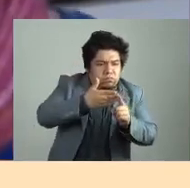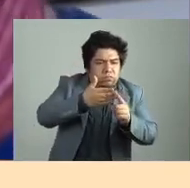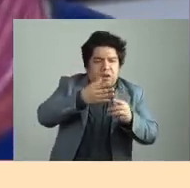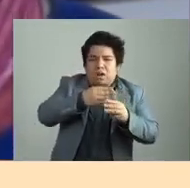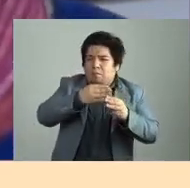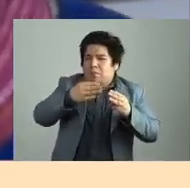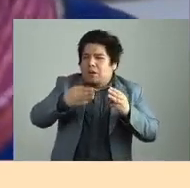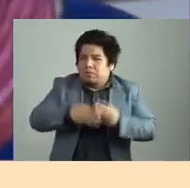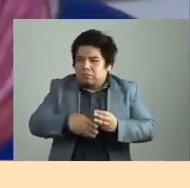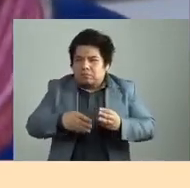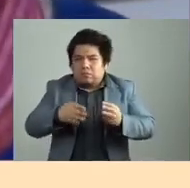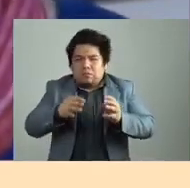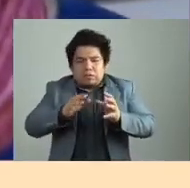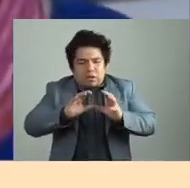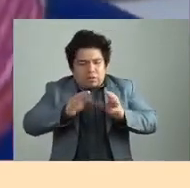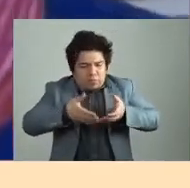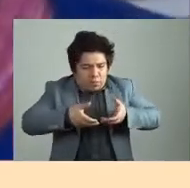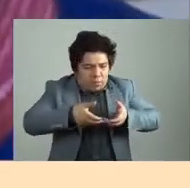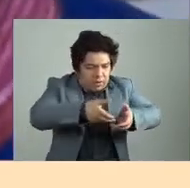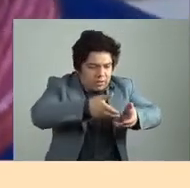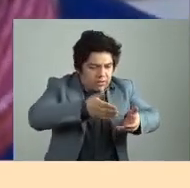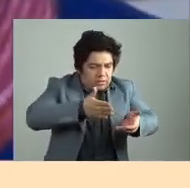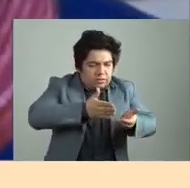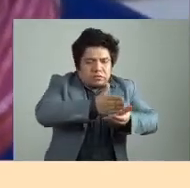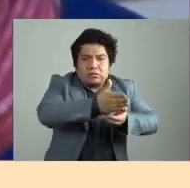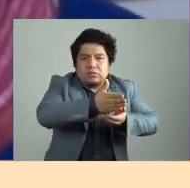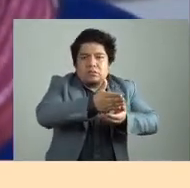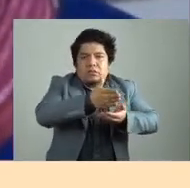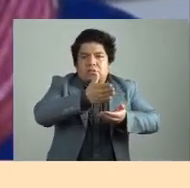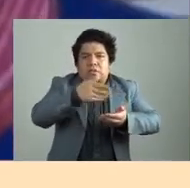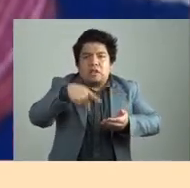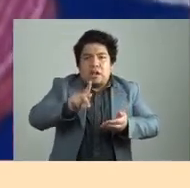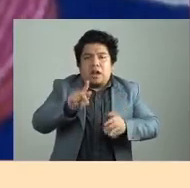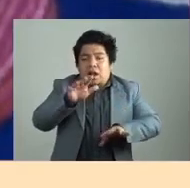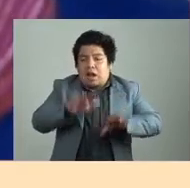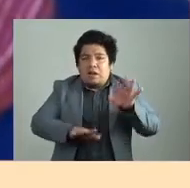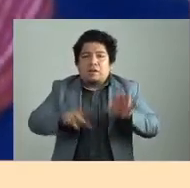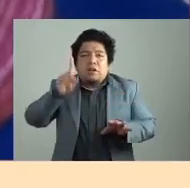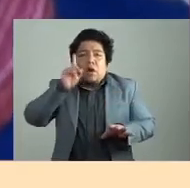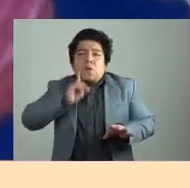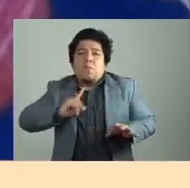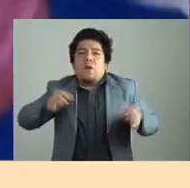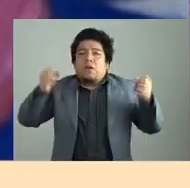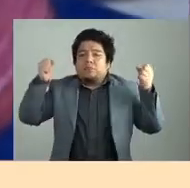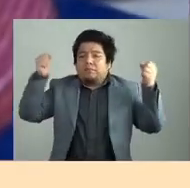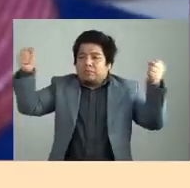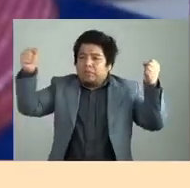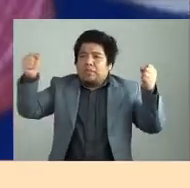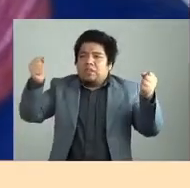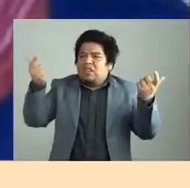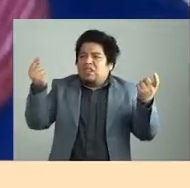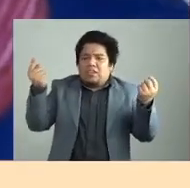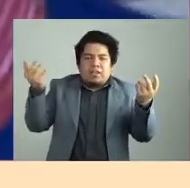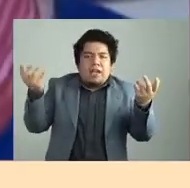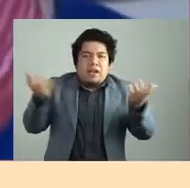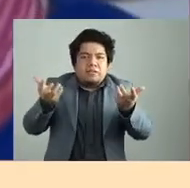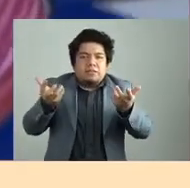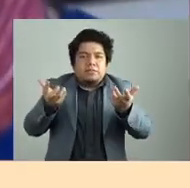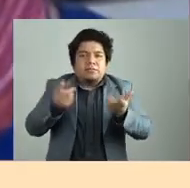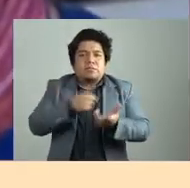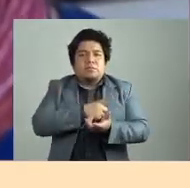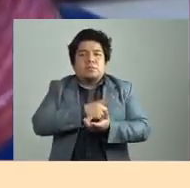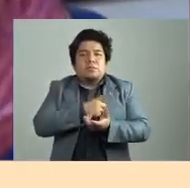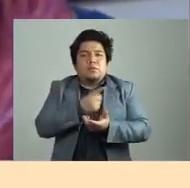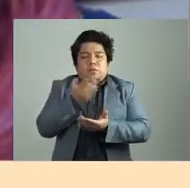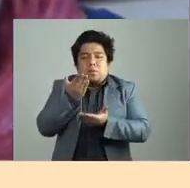por la mayoría por muchas feministas ha sido no de pedir el trabajo está